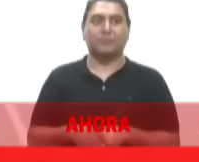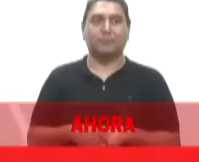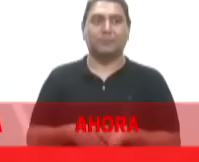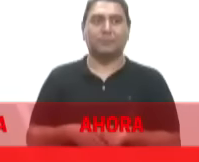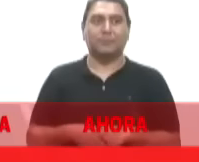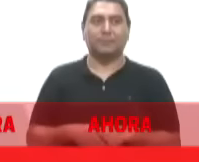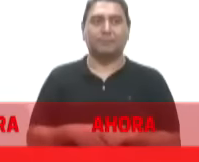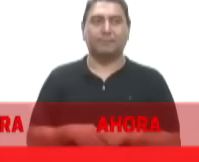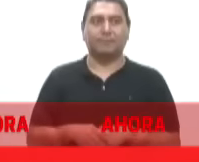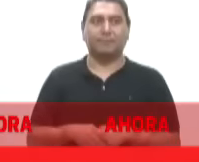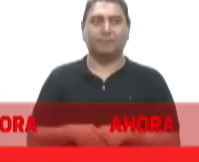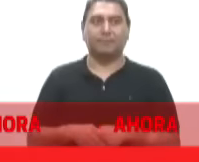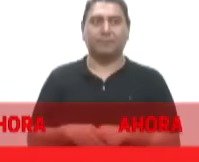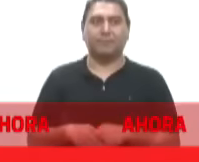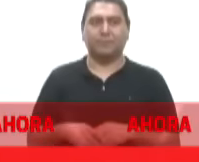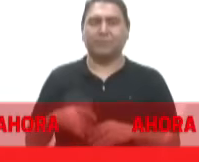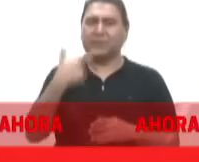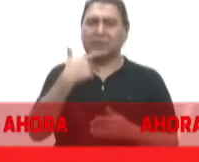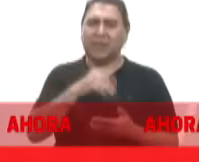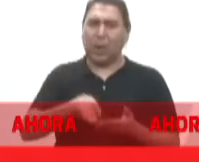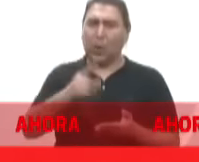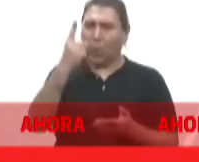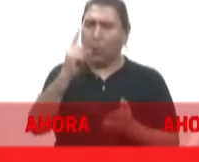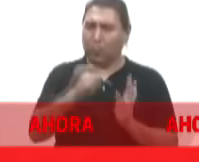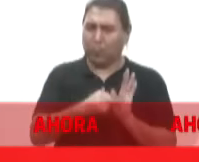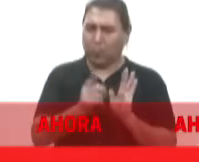Senador, un punto.